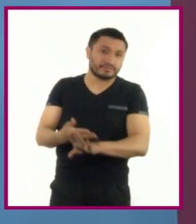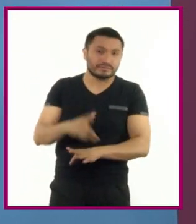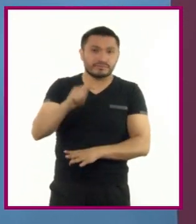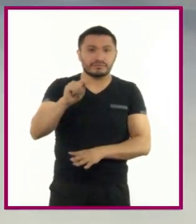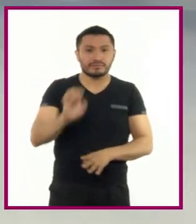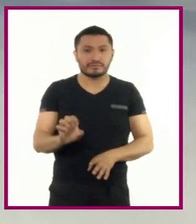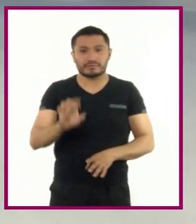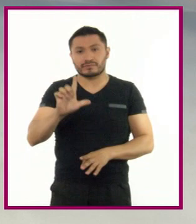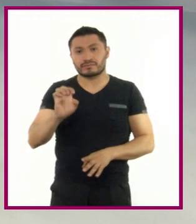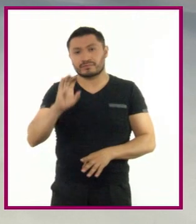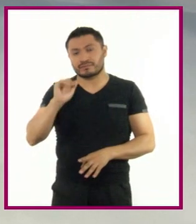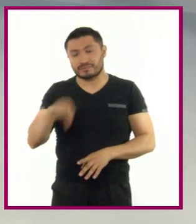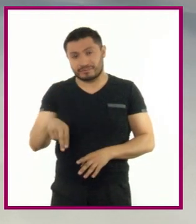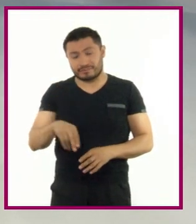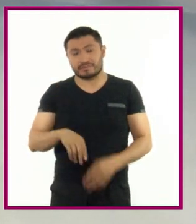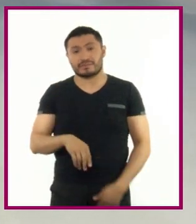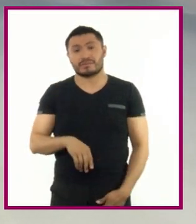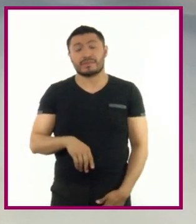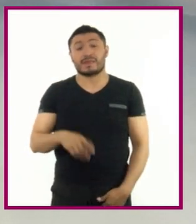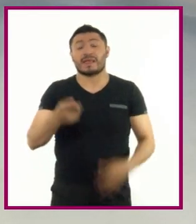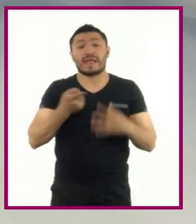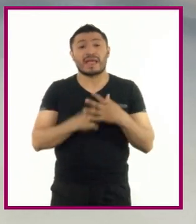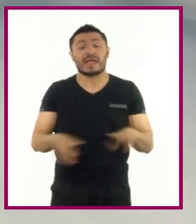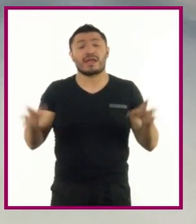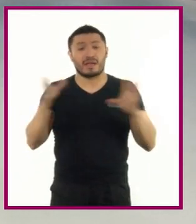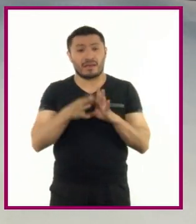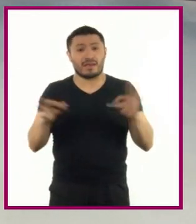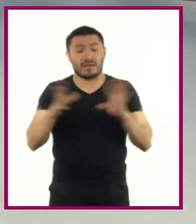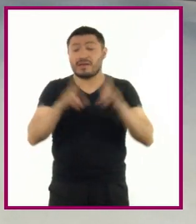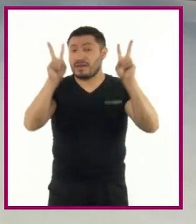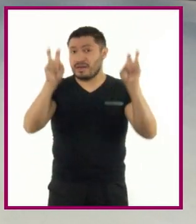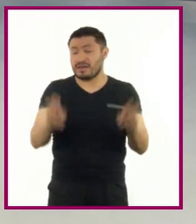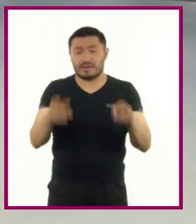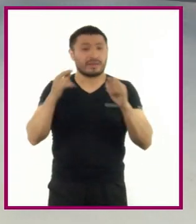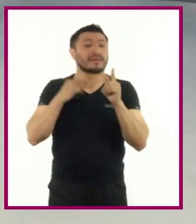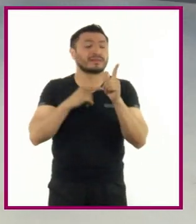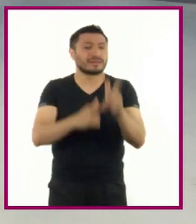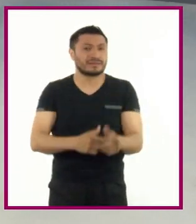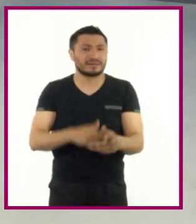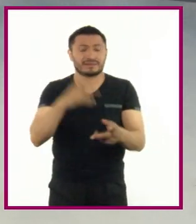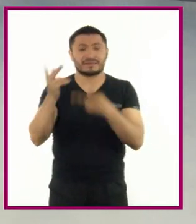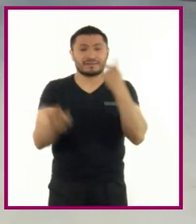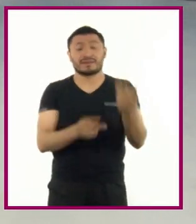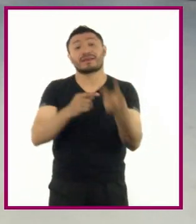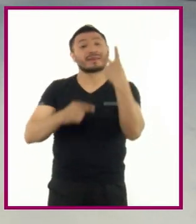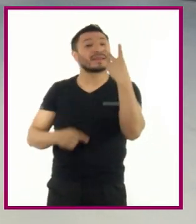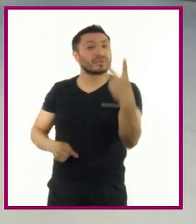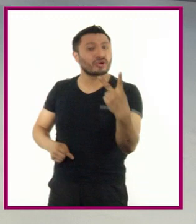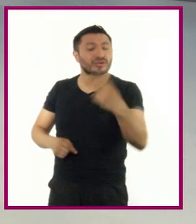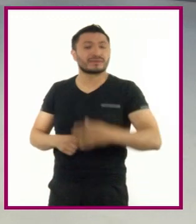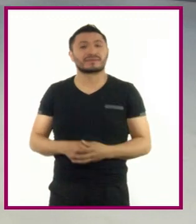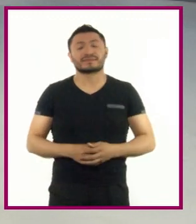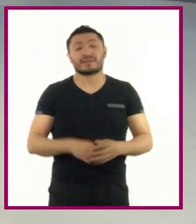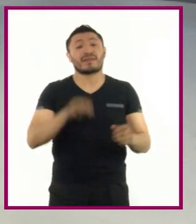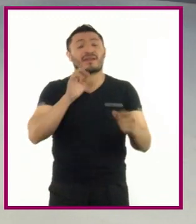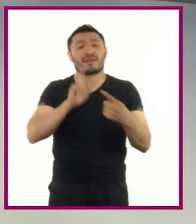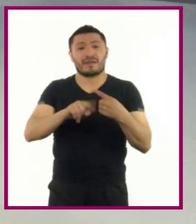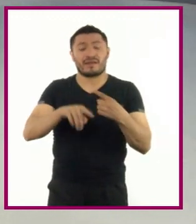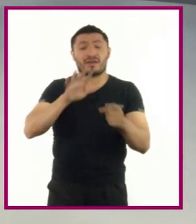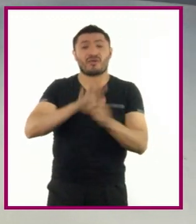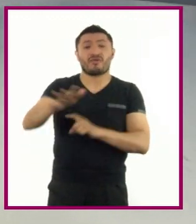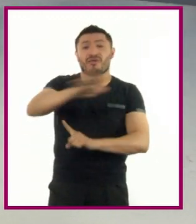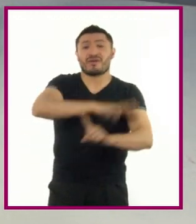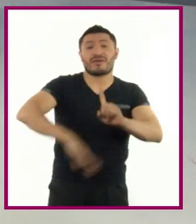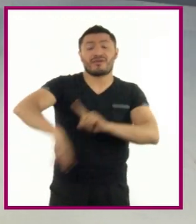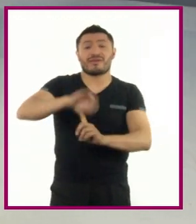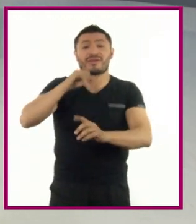Telecán. Para comenzar con la explicación de este tema, plantearemos un par de preguntas. ¿En qué contexto internacional se